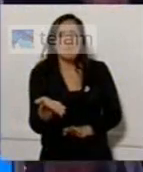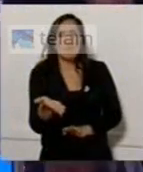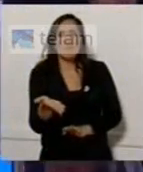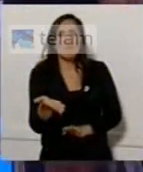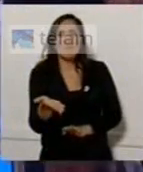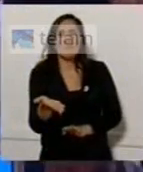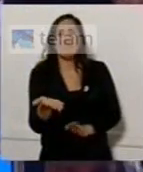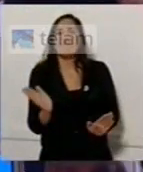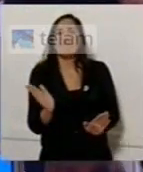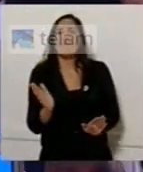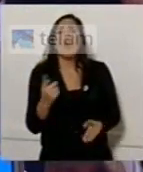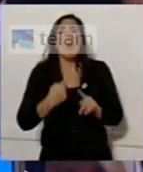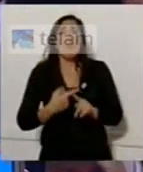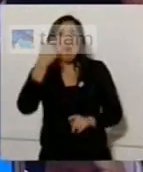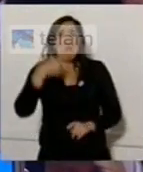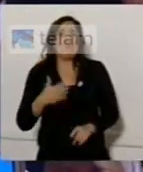no en nombre mío,